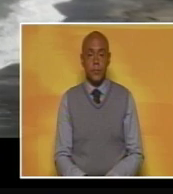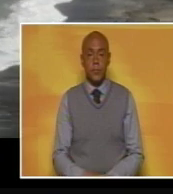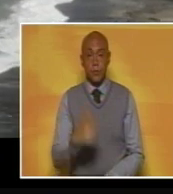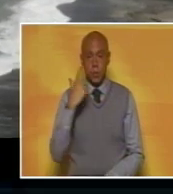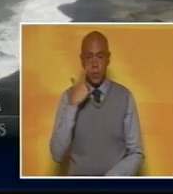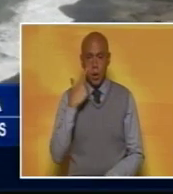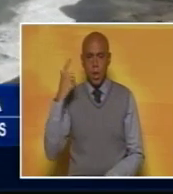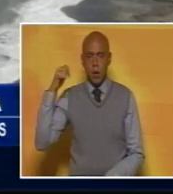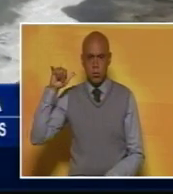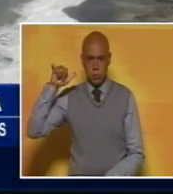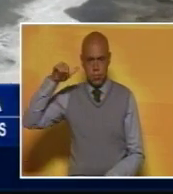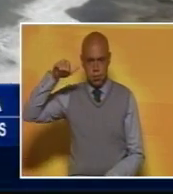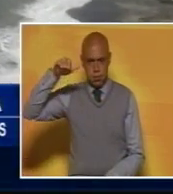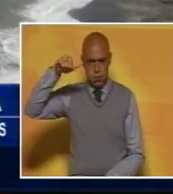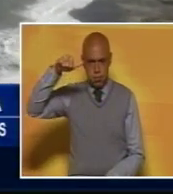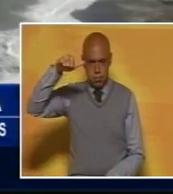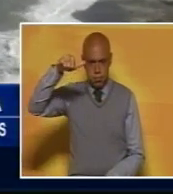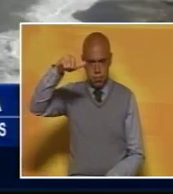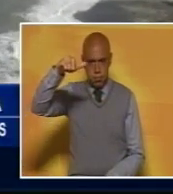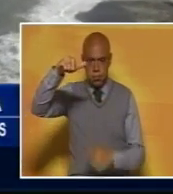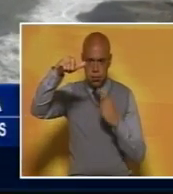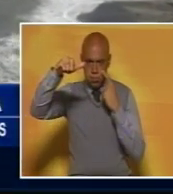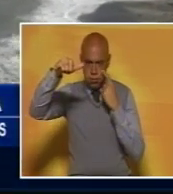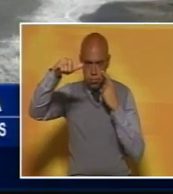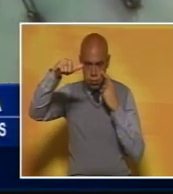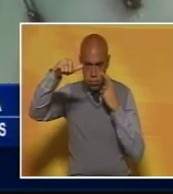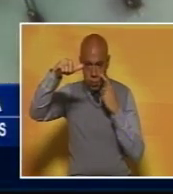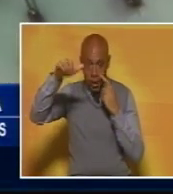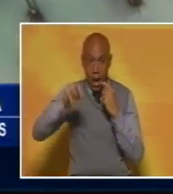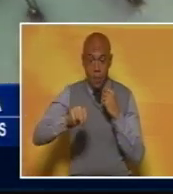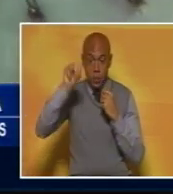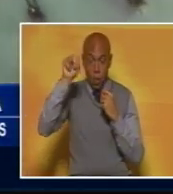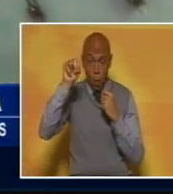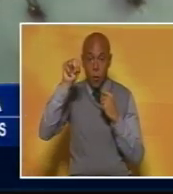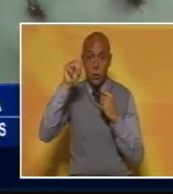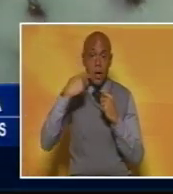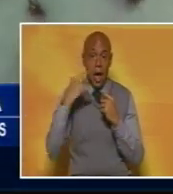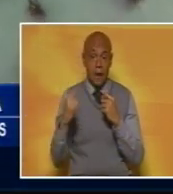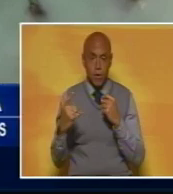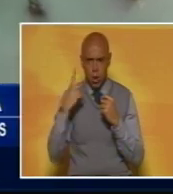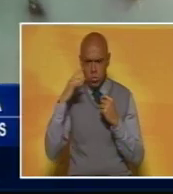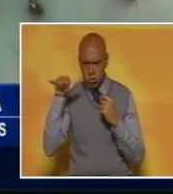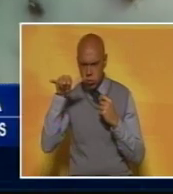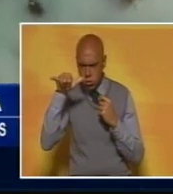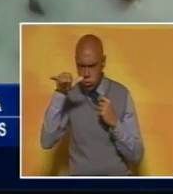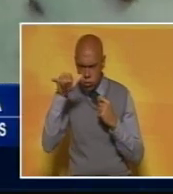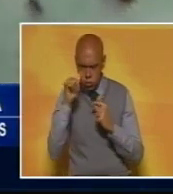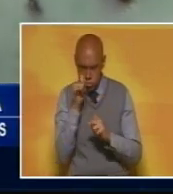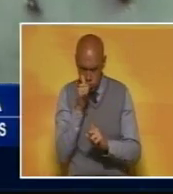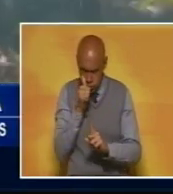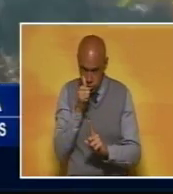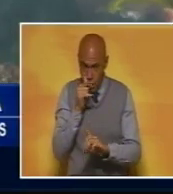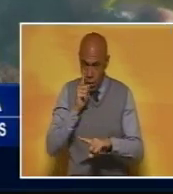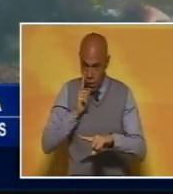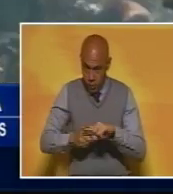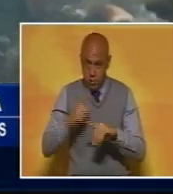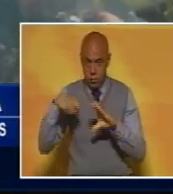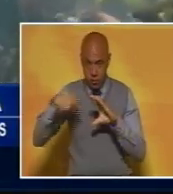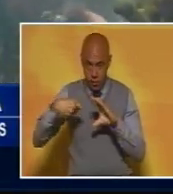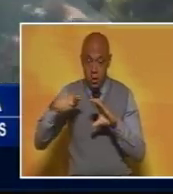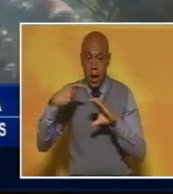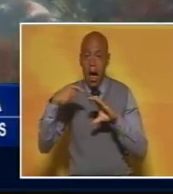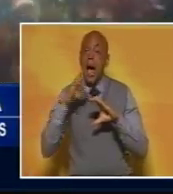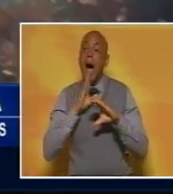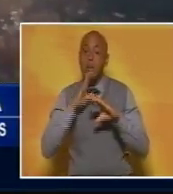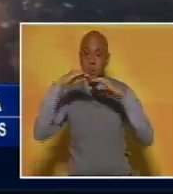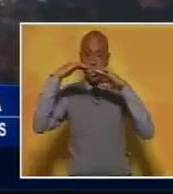Drones de investigación que vuelan sobre la costa del norte de California capturan un video de un ecosistema en colapso justo debajo